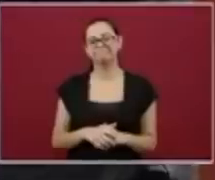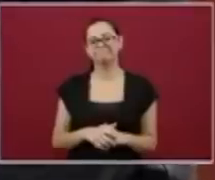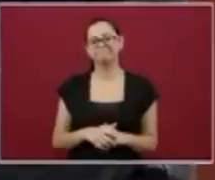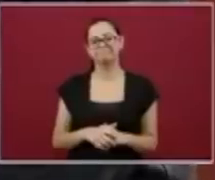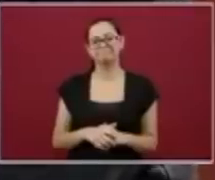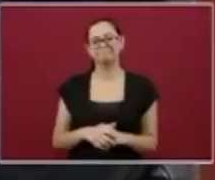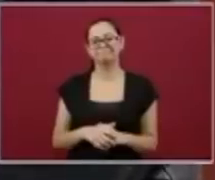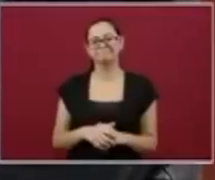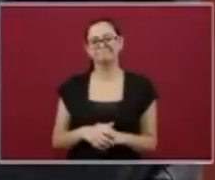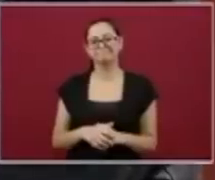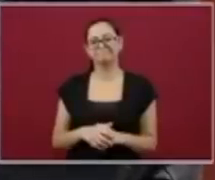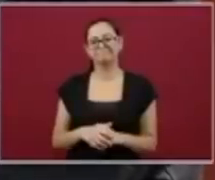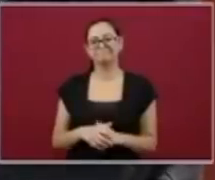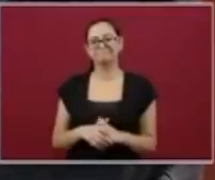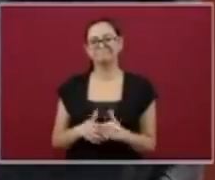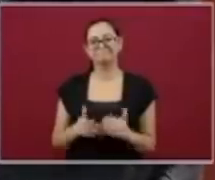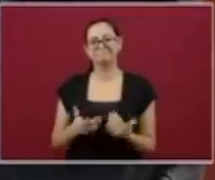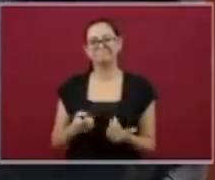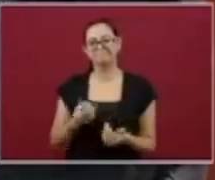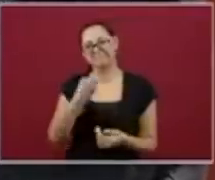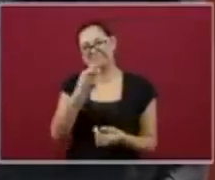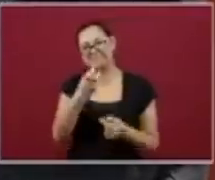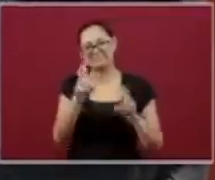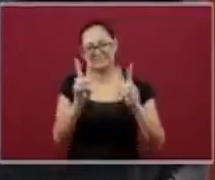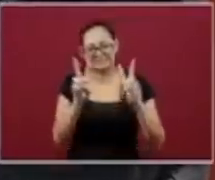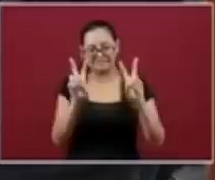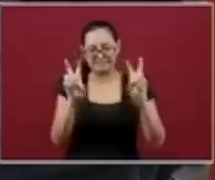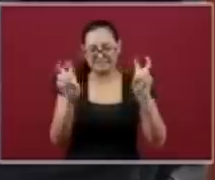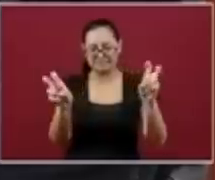no tenemos por qué